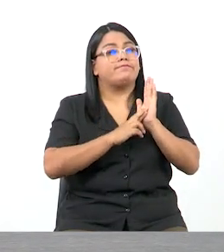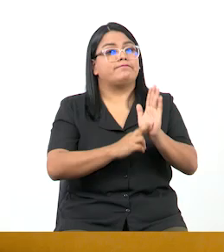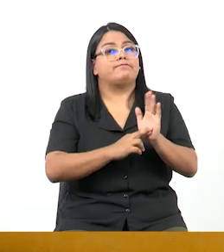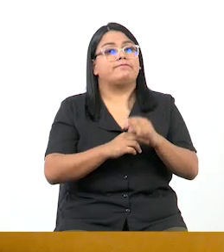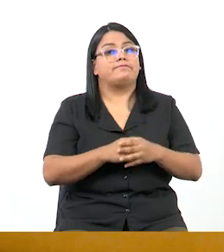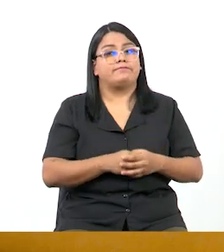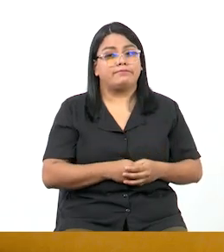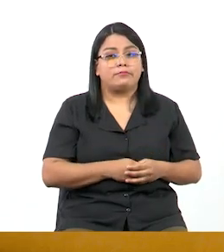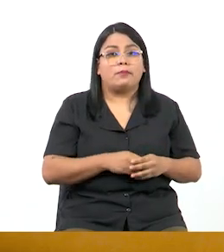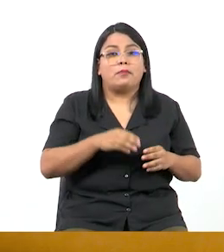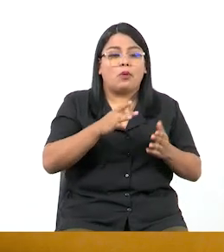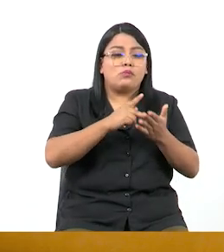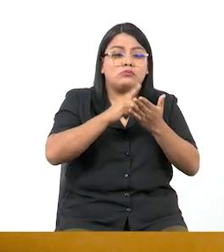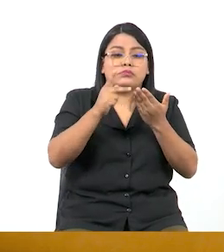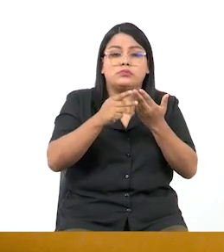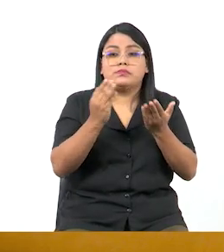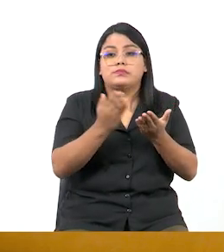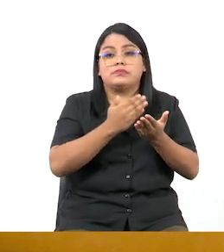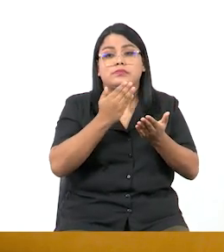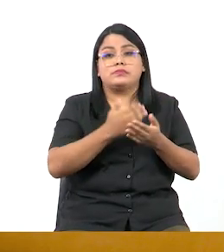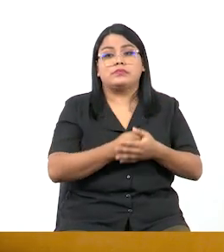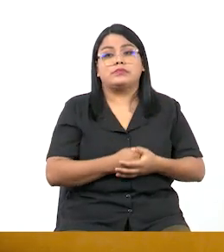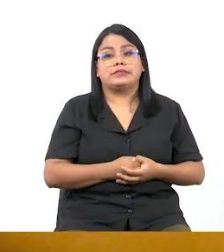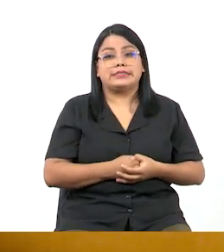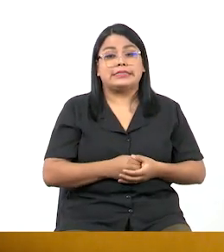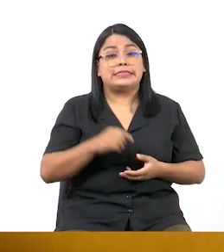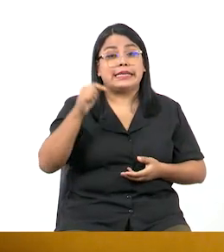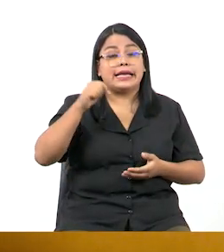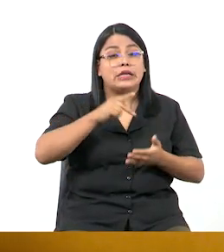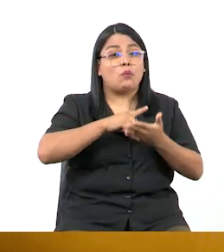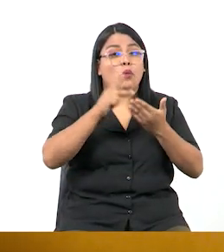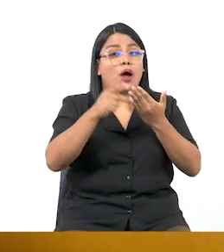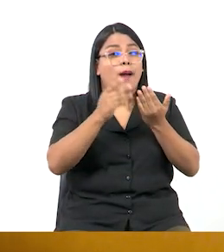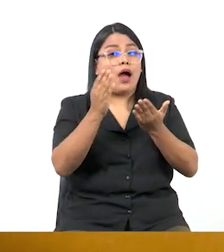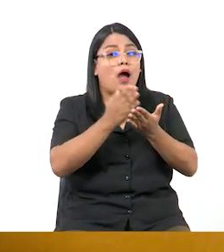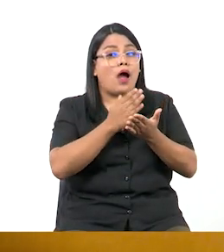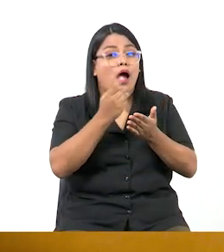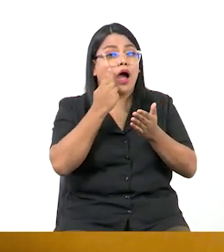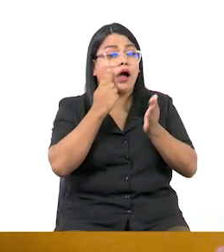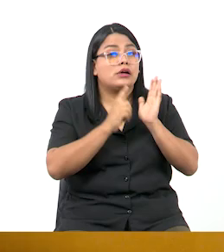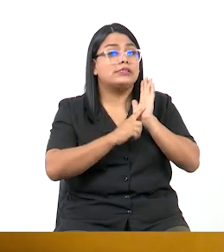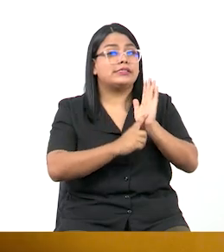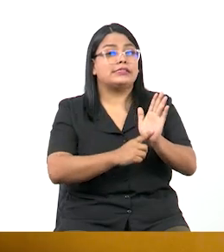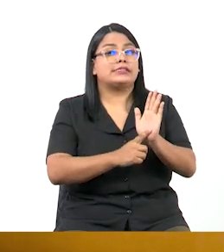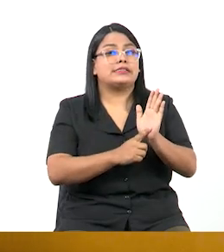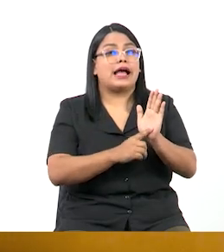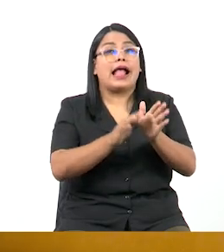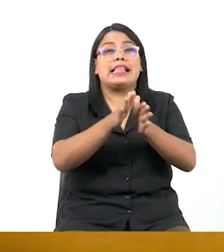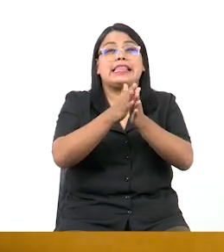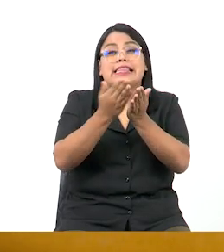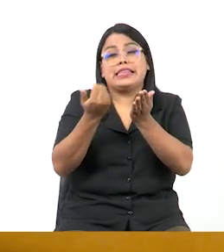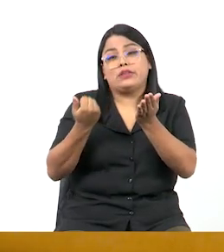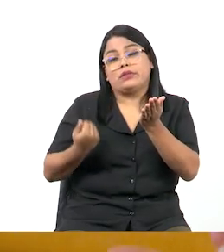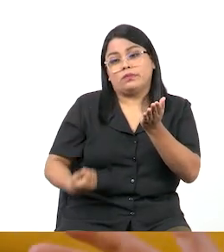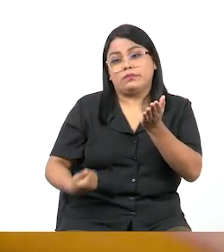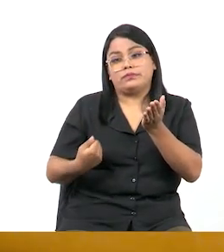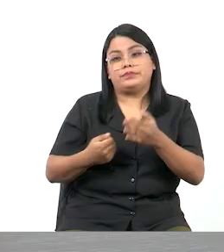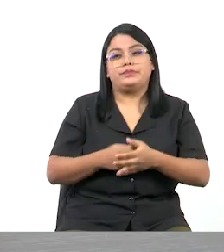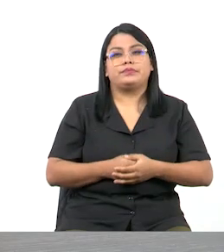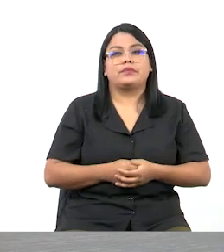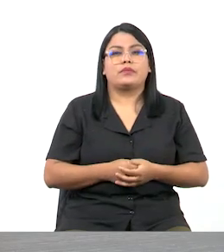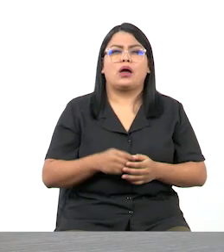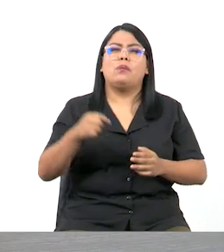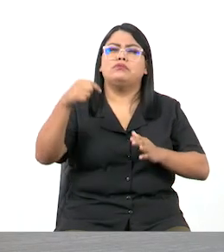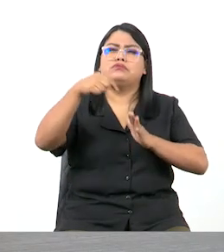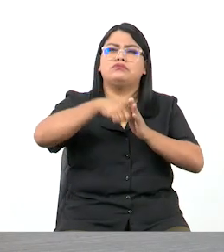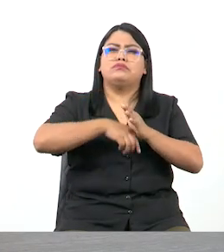planteado en el programa de estudio. Y de este programa de estudio las hemos traído al libro de texto. Ok,